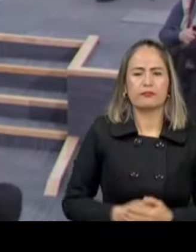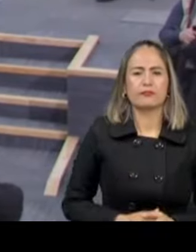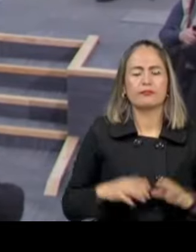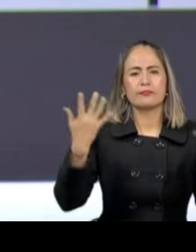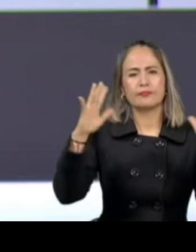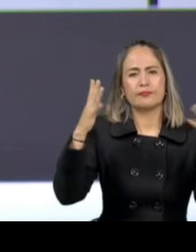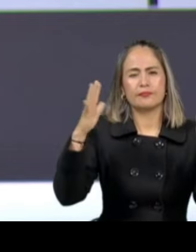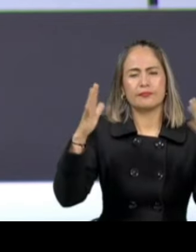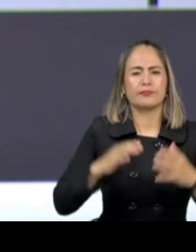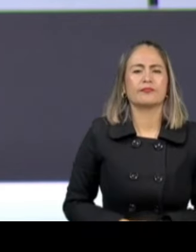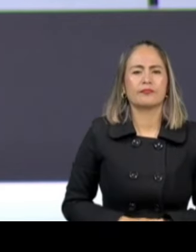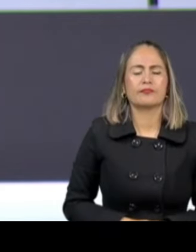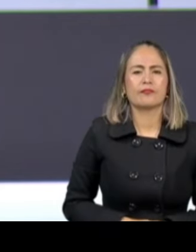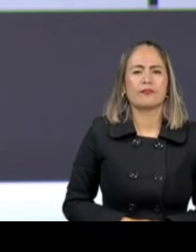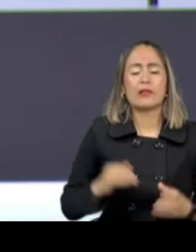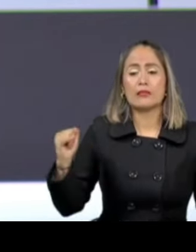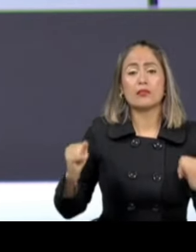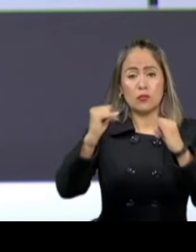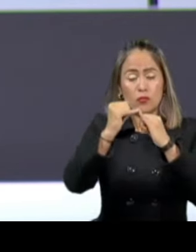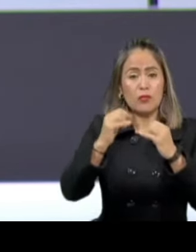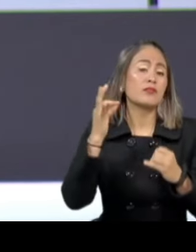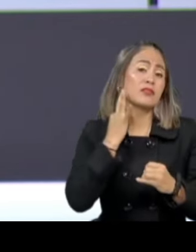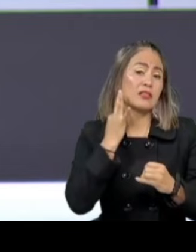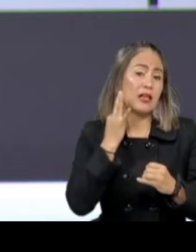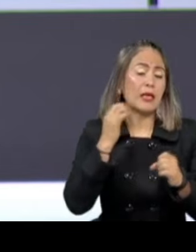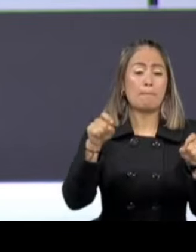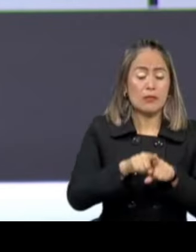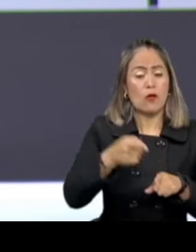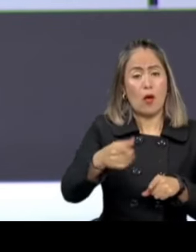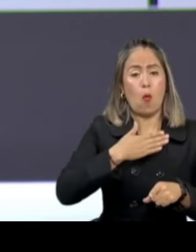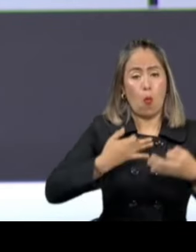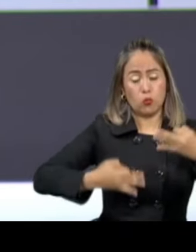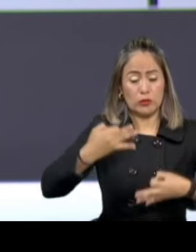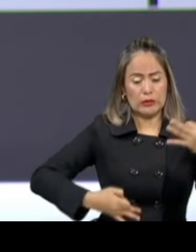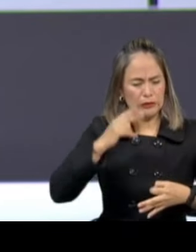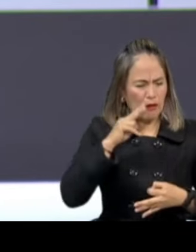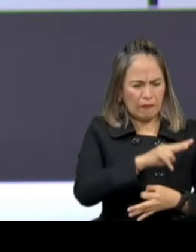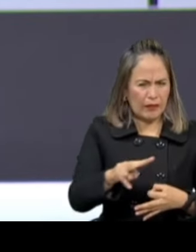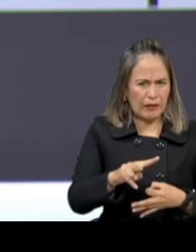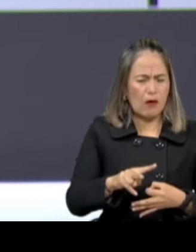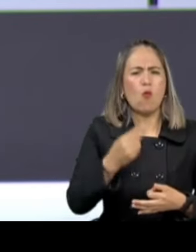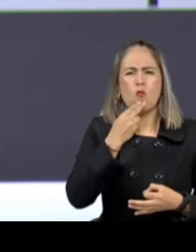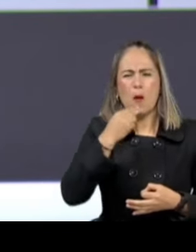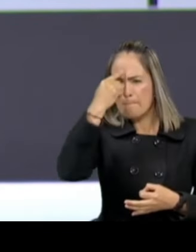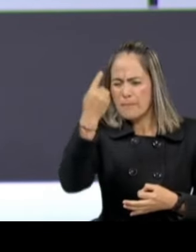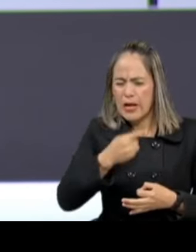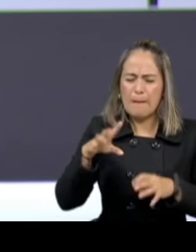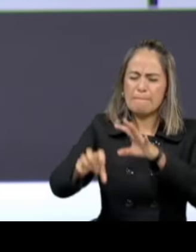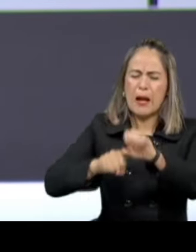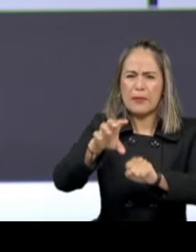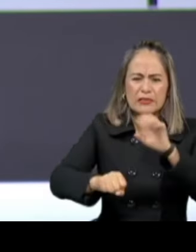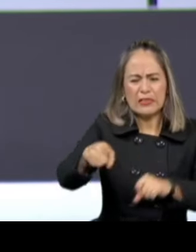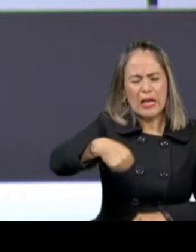elección las fiscalías e instituciones de procuración de Justicia se están usando para perseguir Y espiar a